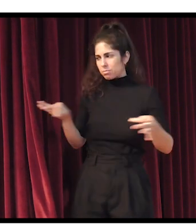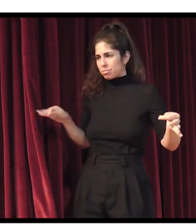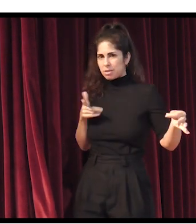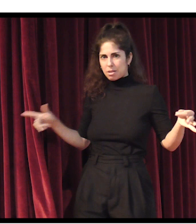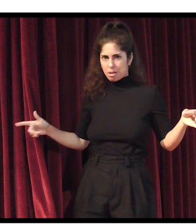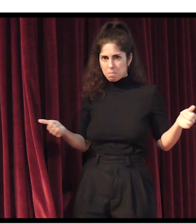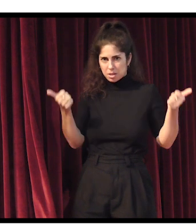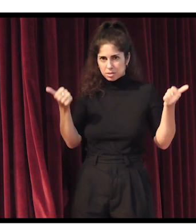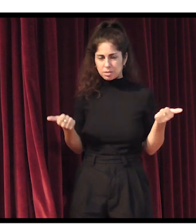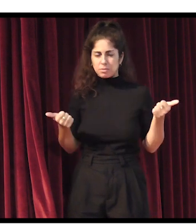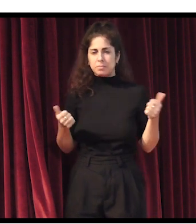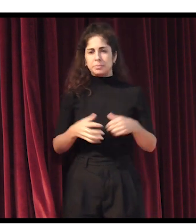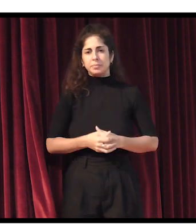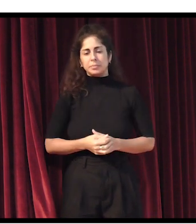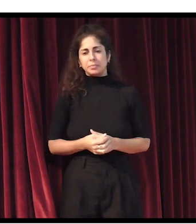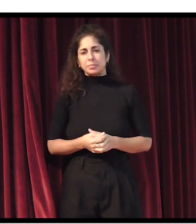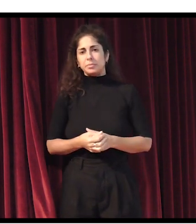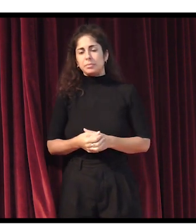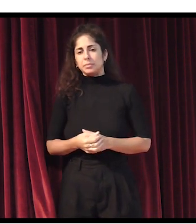Es cierto